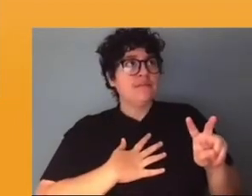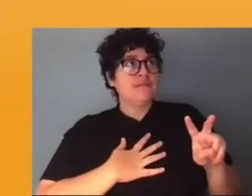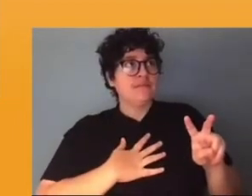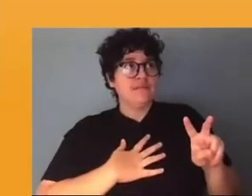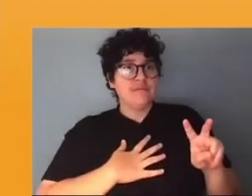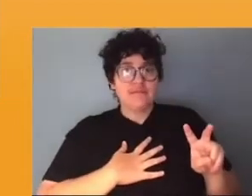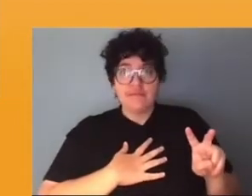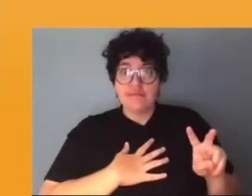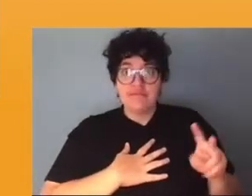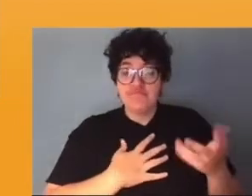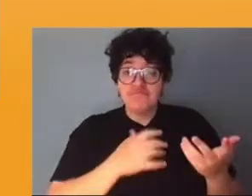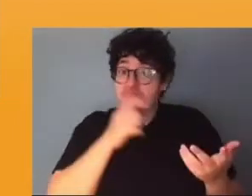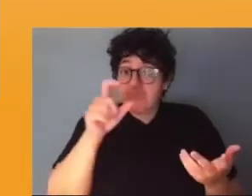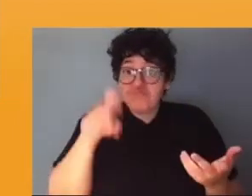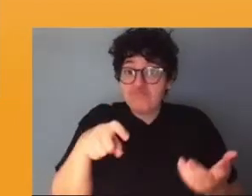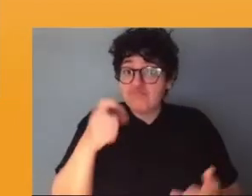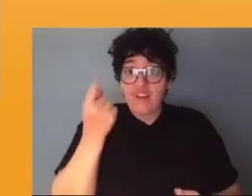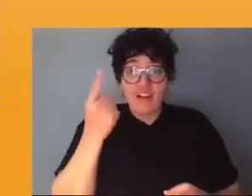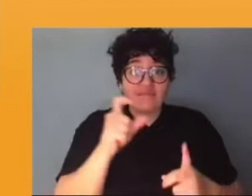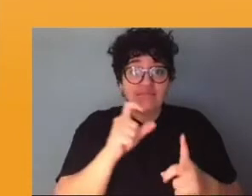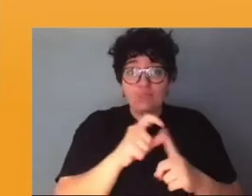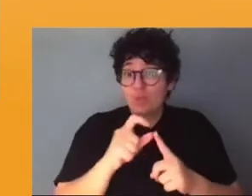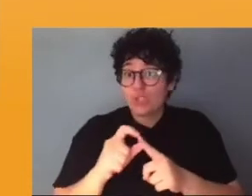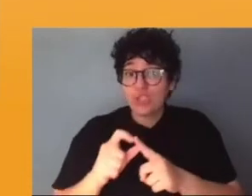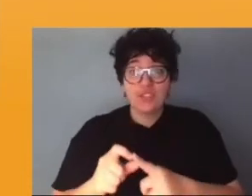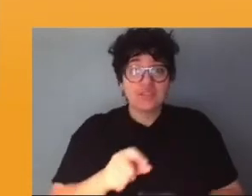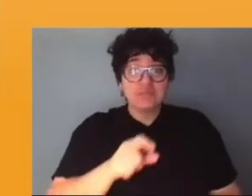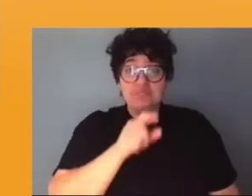y lágrimas en sus ojos, sin